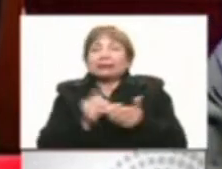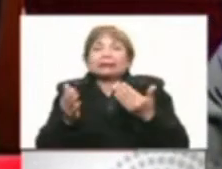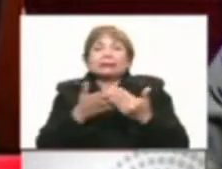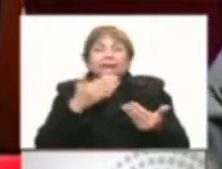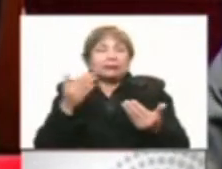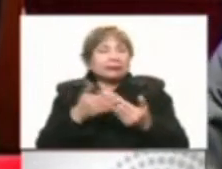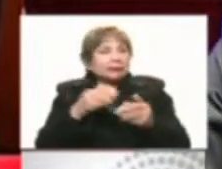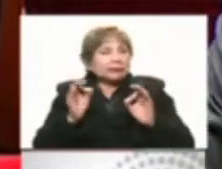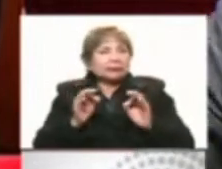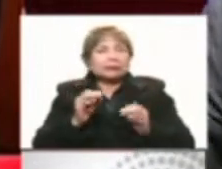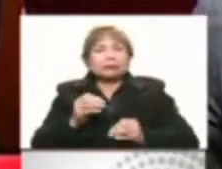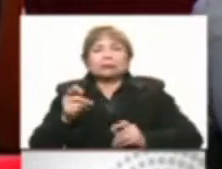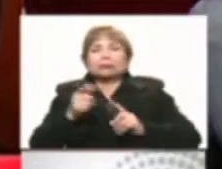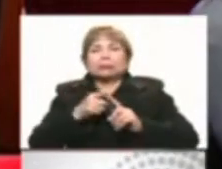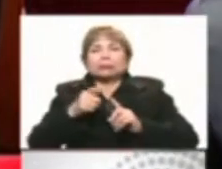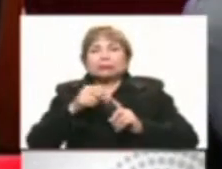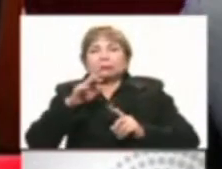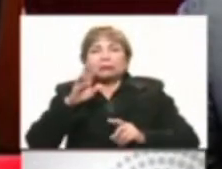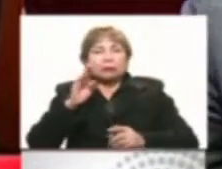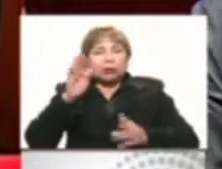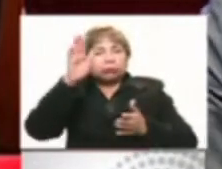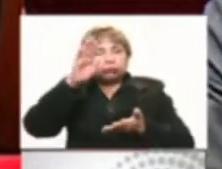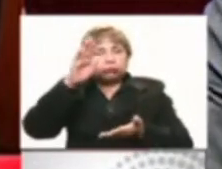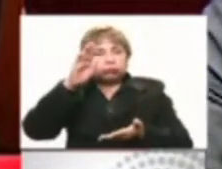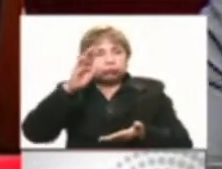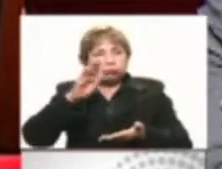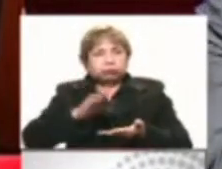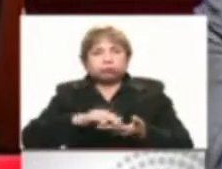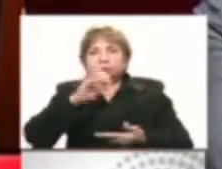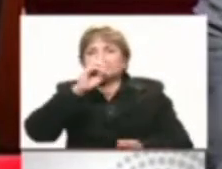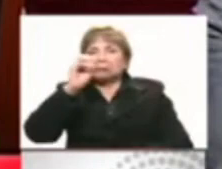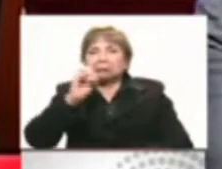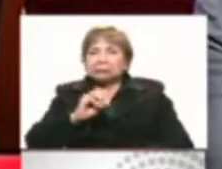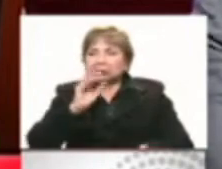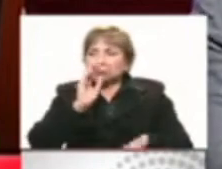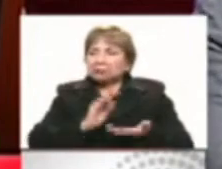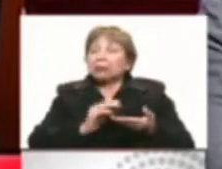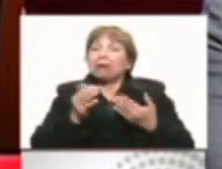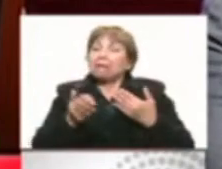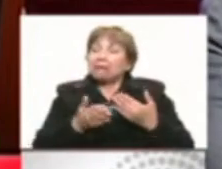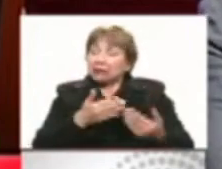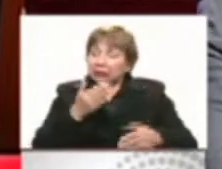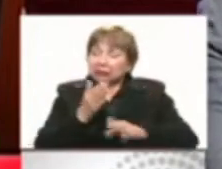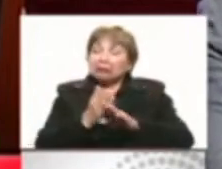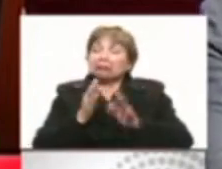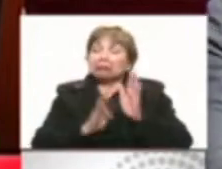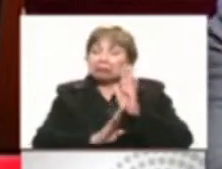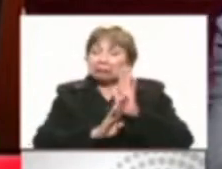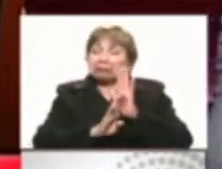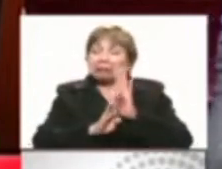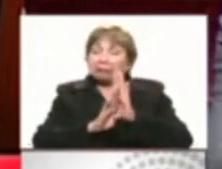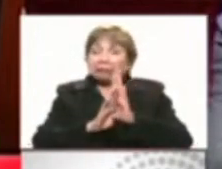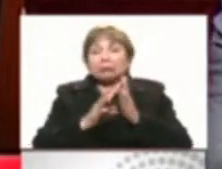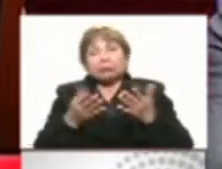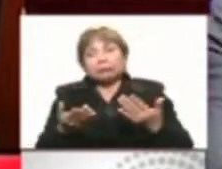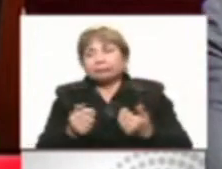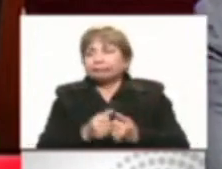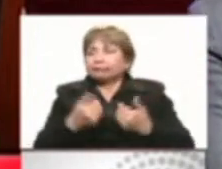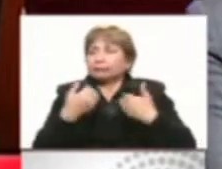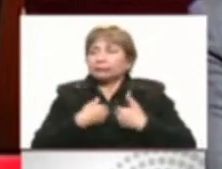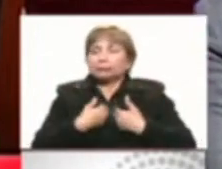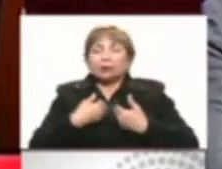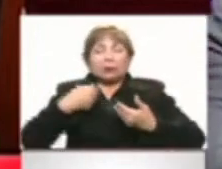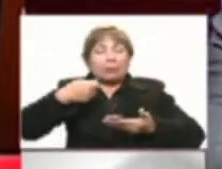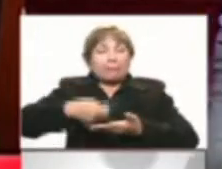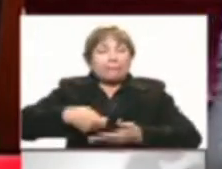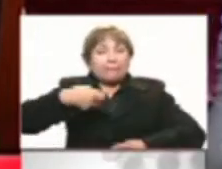facilidades tributarias, créditos hipotecarios que han estado bajando de tasa de interés, facilitan ese desarrollo. Y tenemos